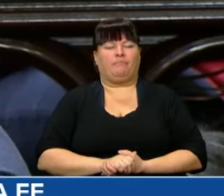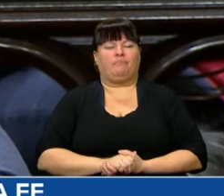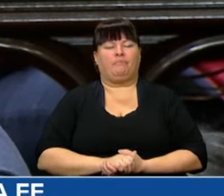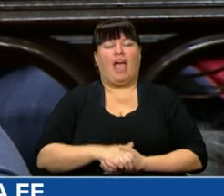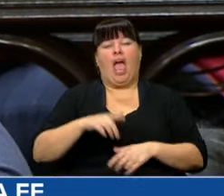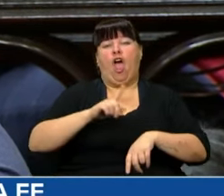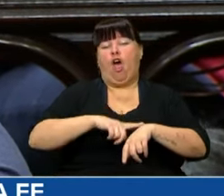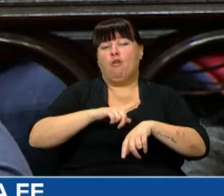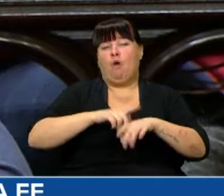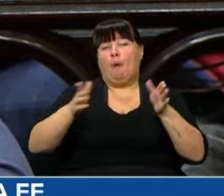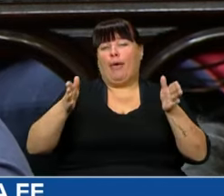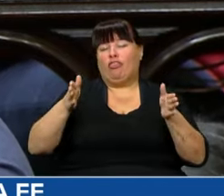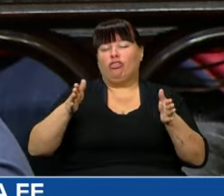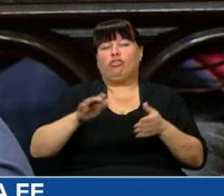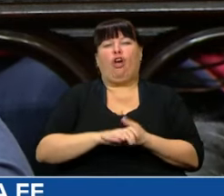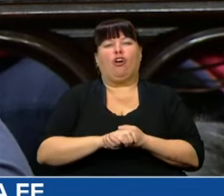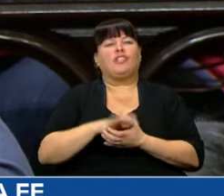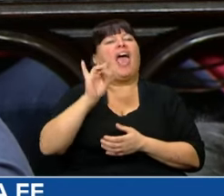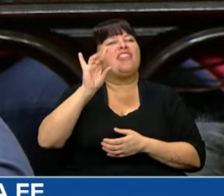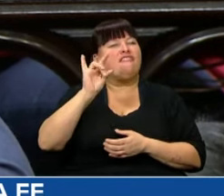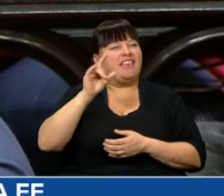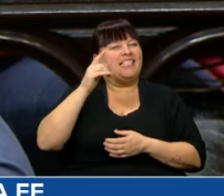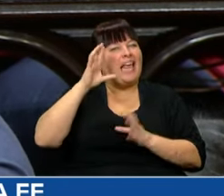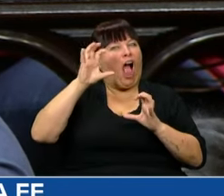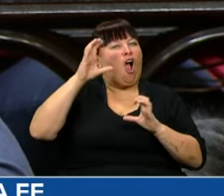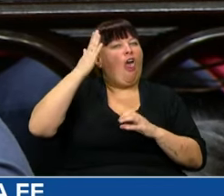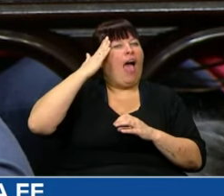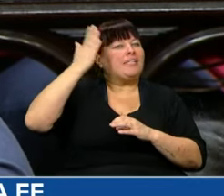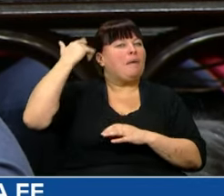En tiempos donde cuesta la memoria histórica,